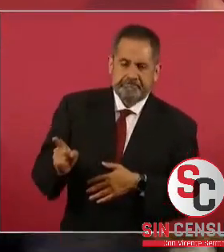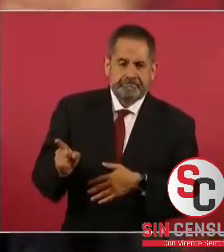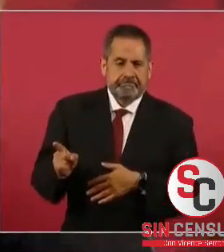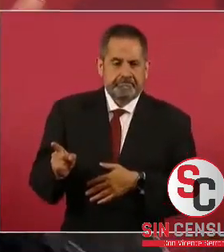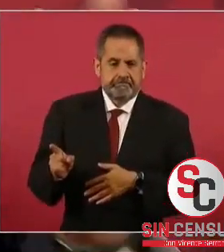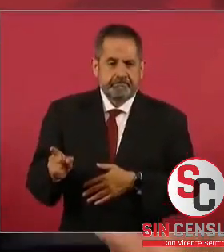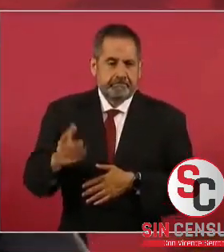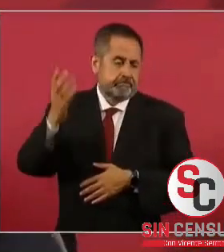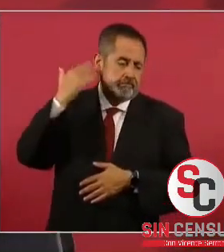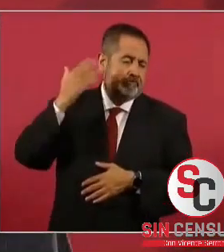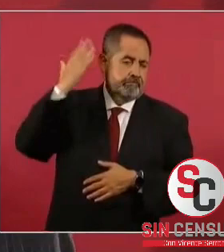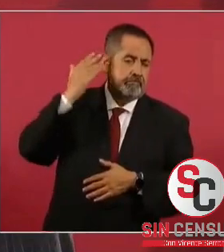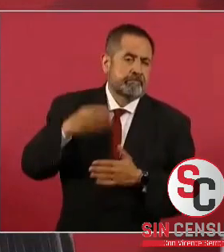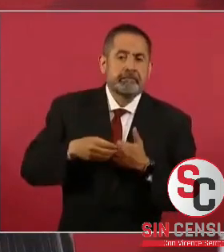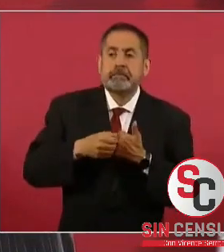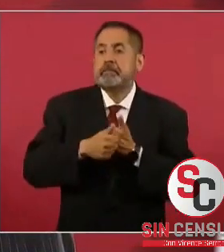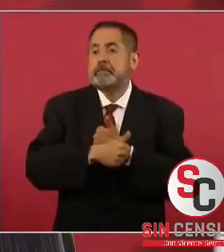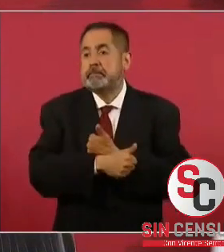tapaban todo.